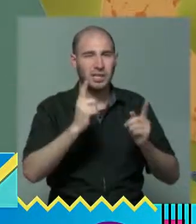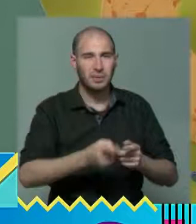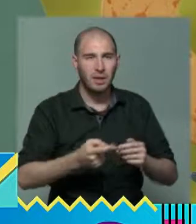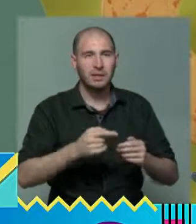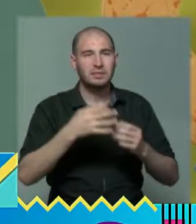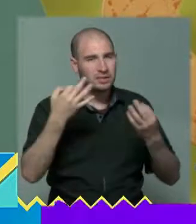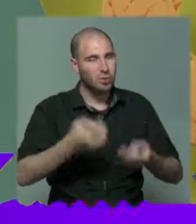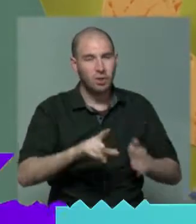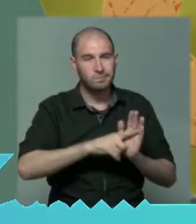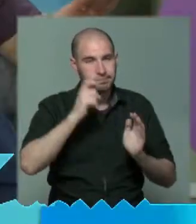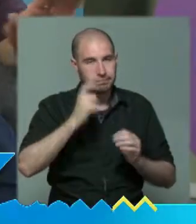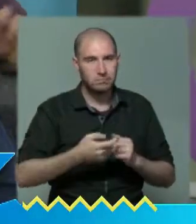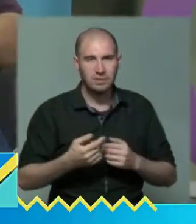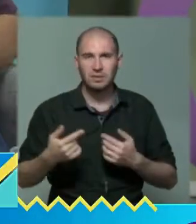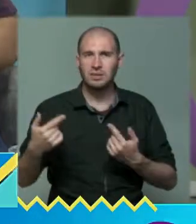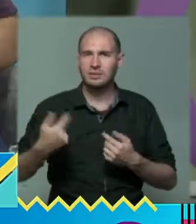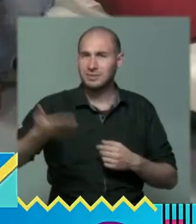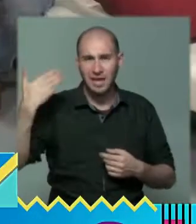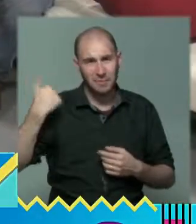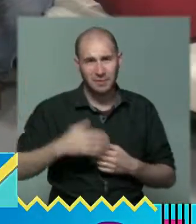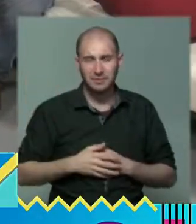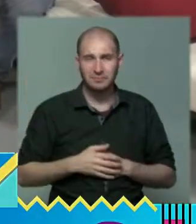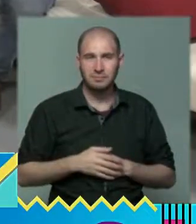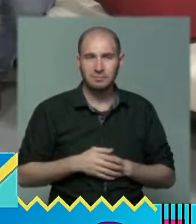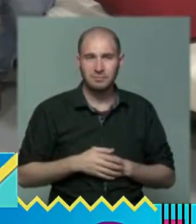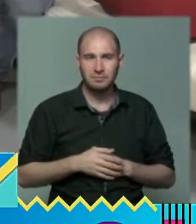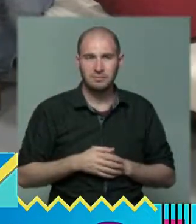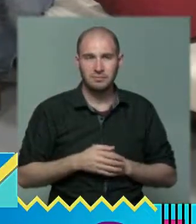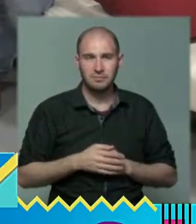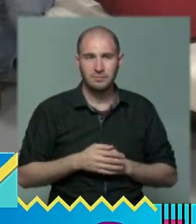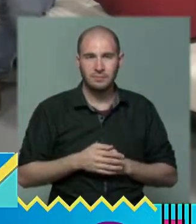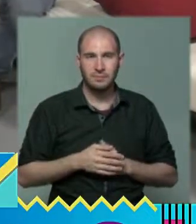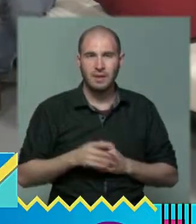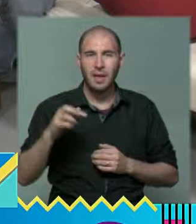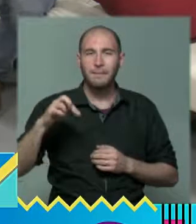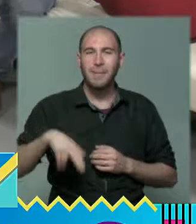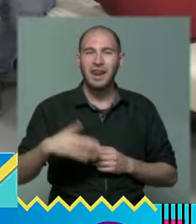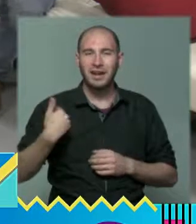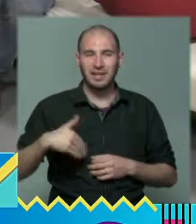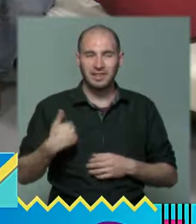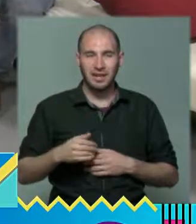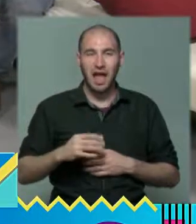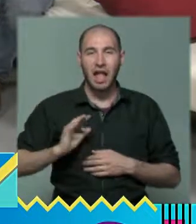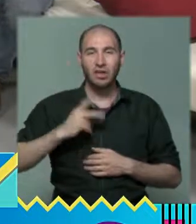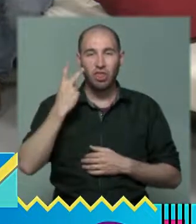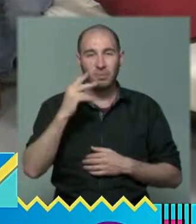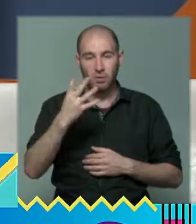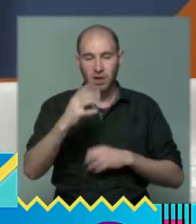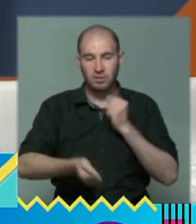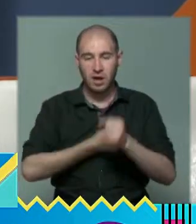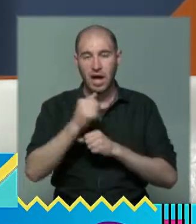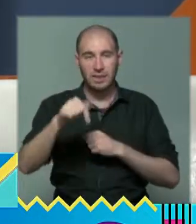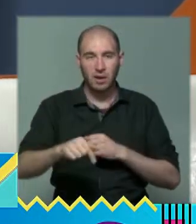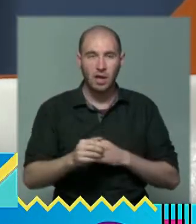más probabilidades de... Igual esto es histórico, ¿no? Sí, en realidad hay una política argentina desde el 2004 hasta la fecha